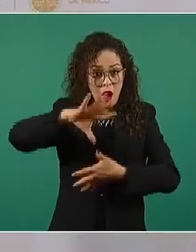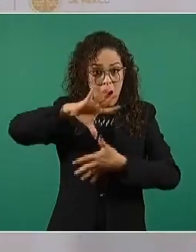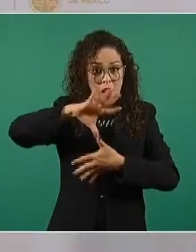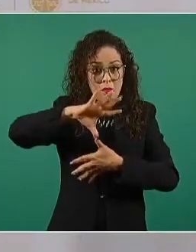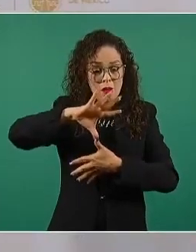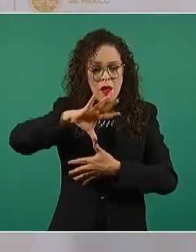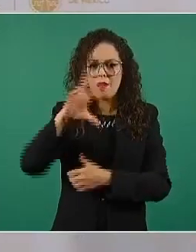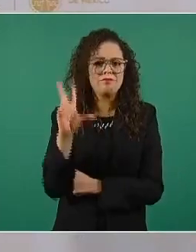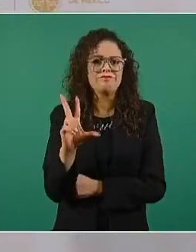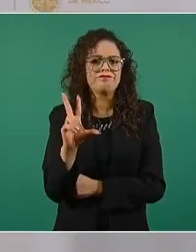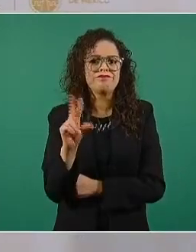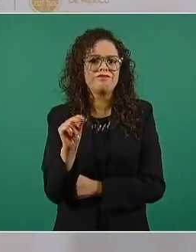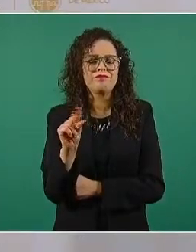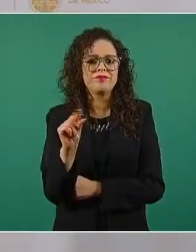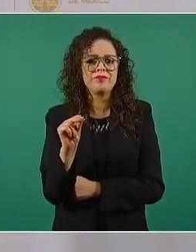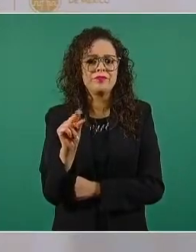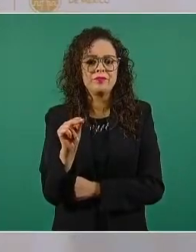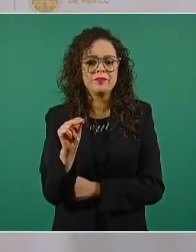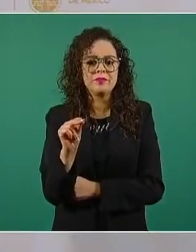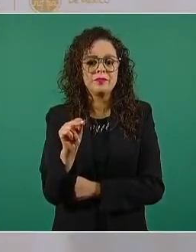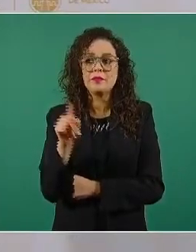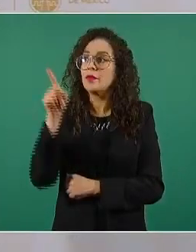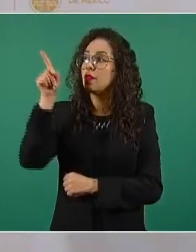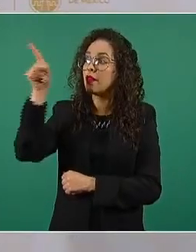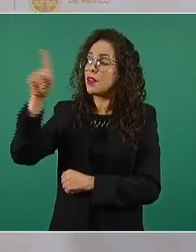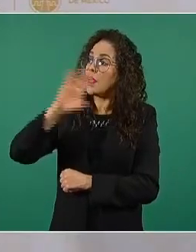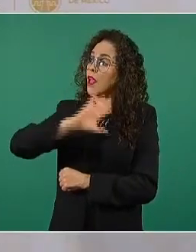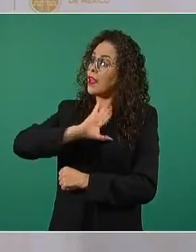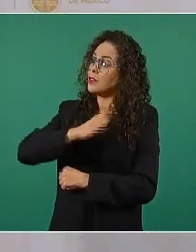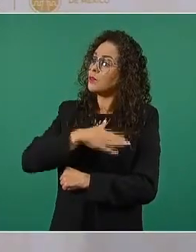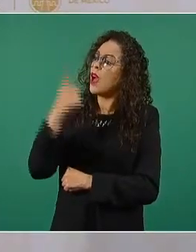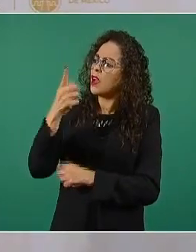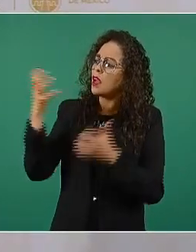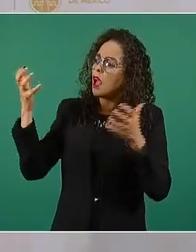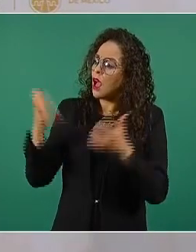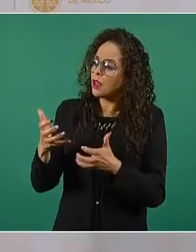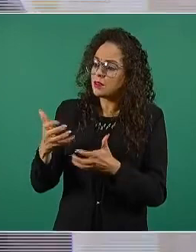sino que España liberó a América.